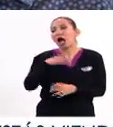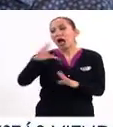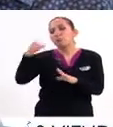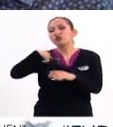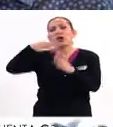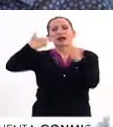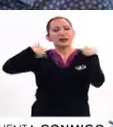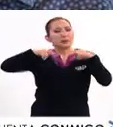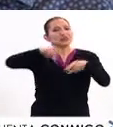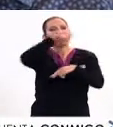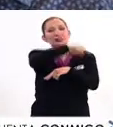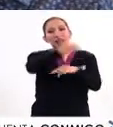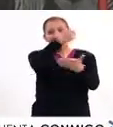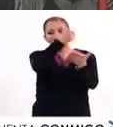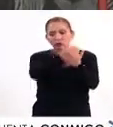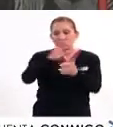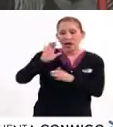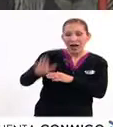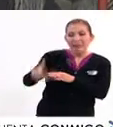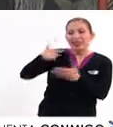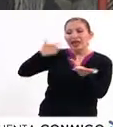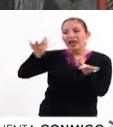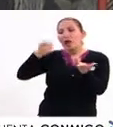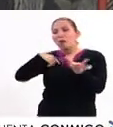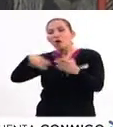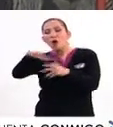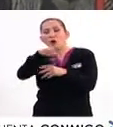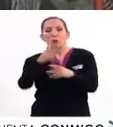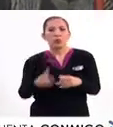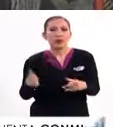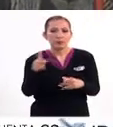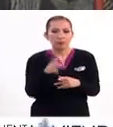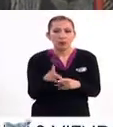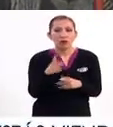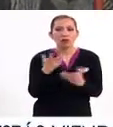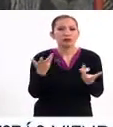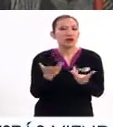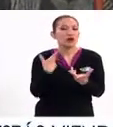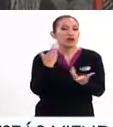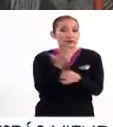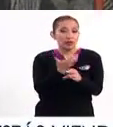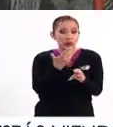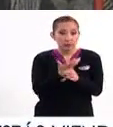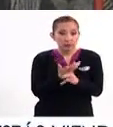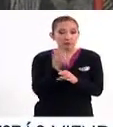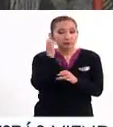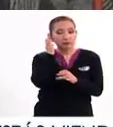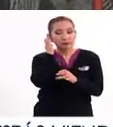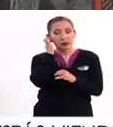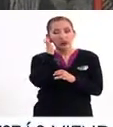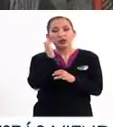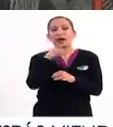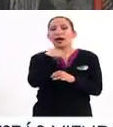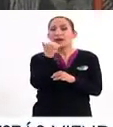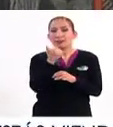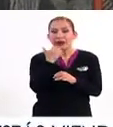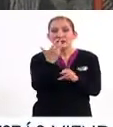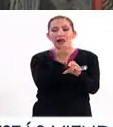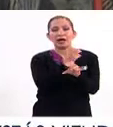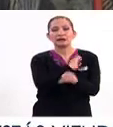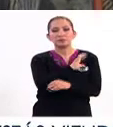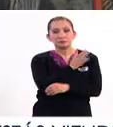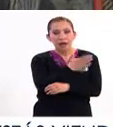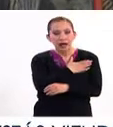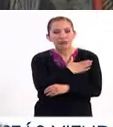muchas representaciones tanto de la ciudad como de los tipos populares que se hicieron tanto en Estados Unidos, en Alemania, en